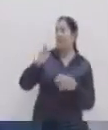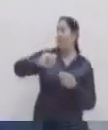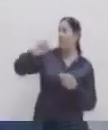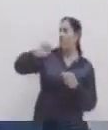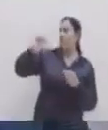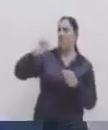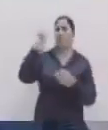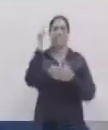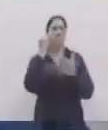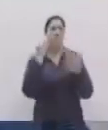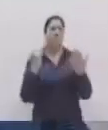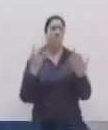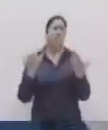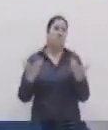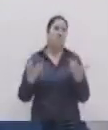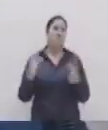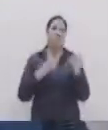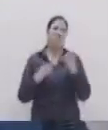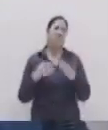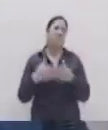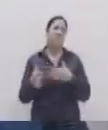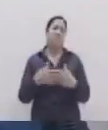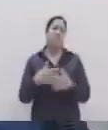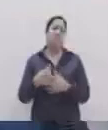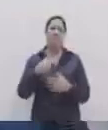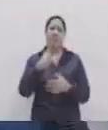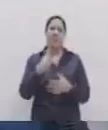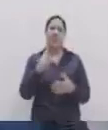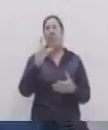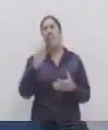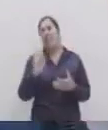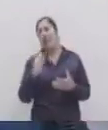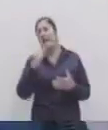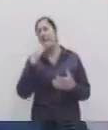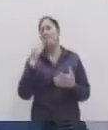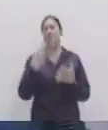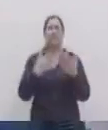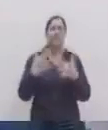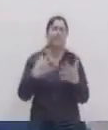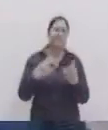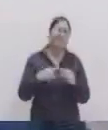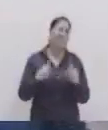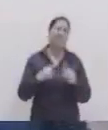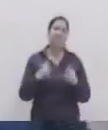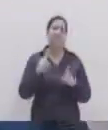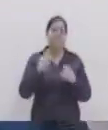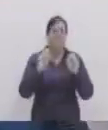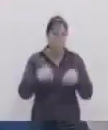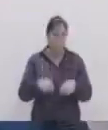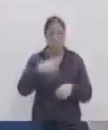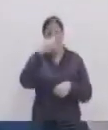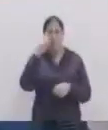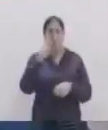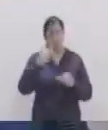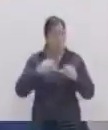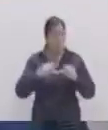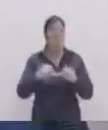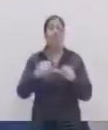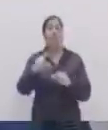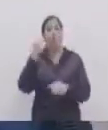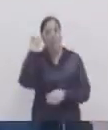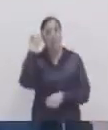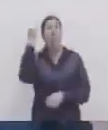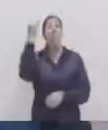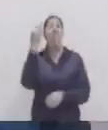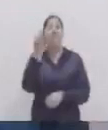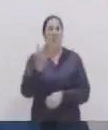lápiz, la tiza o el crayón, lo que tú tengas en casa para empezar a trabajar y poder echar a andar, como tú decías,